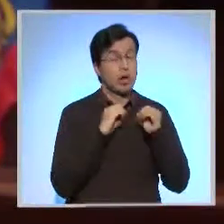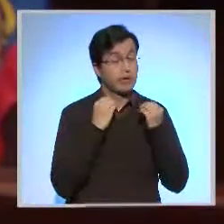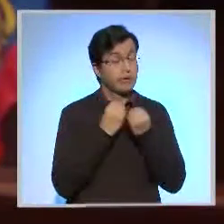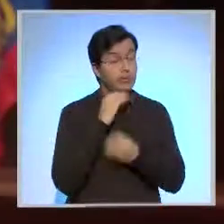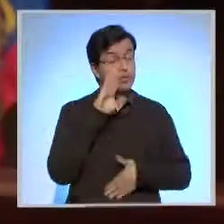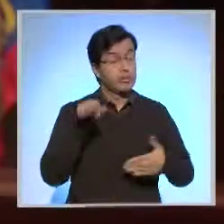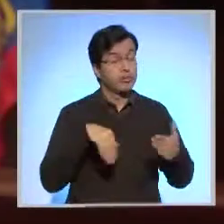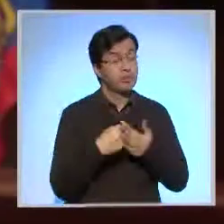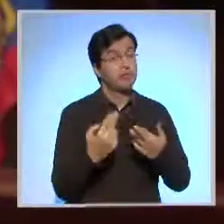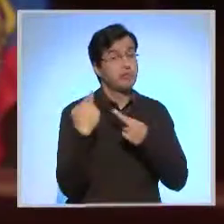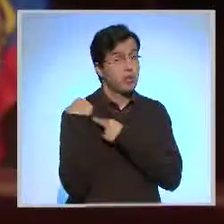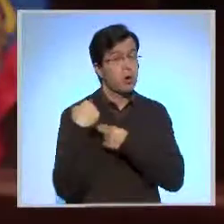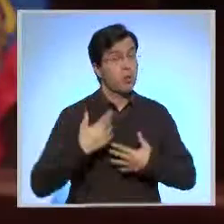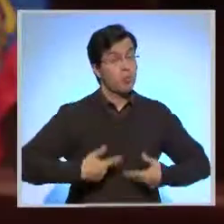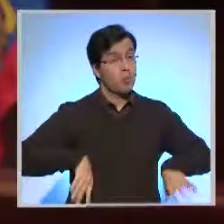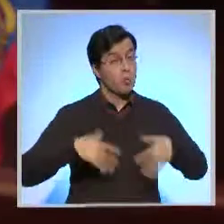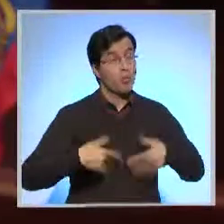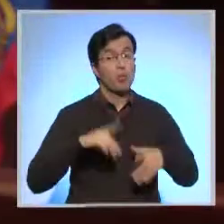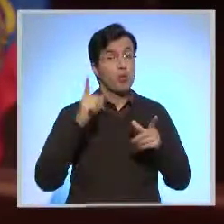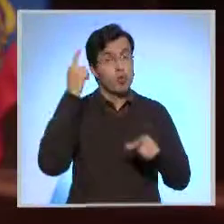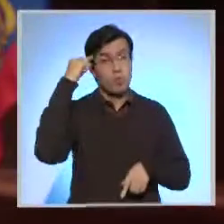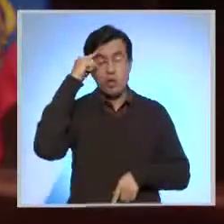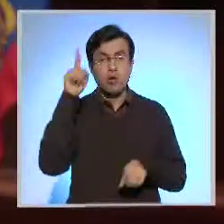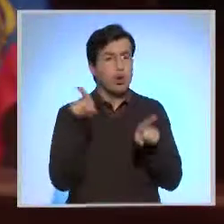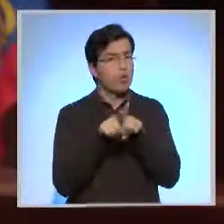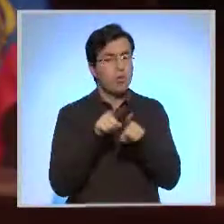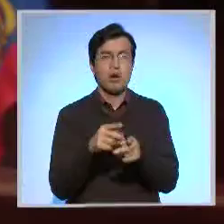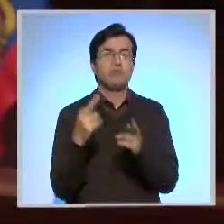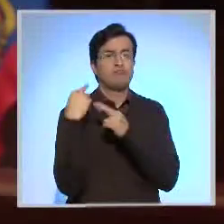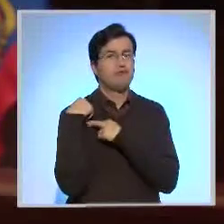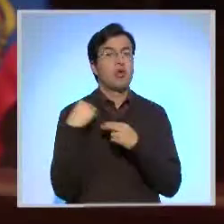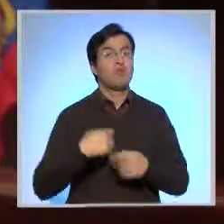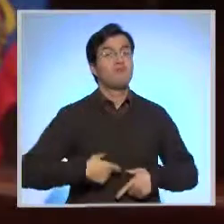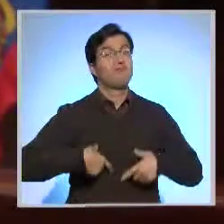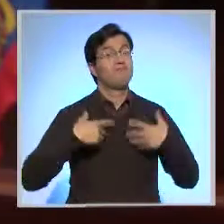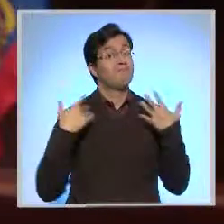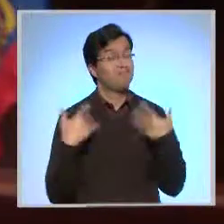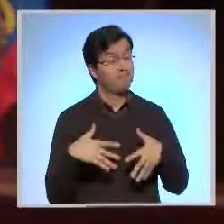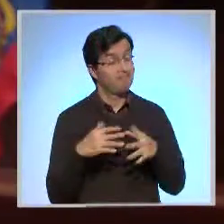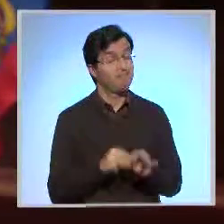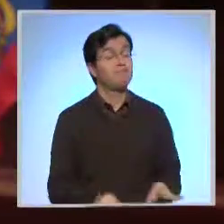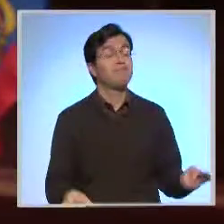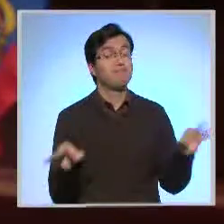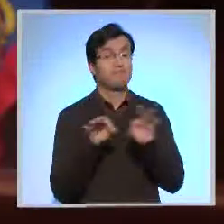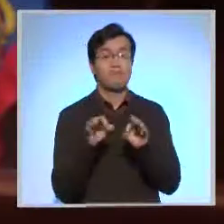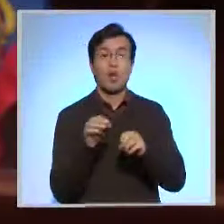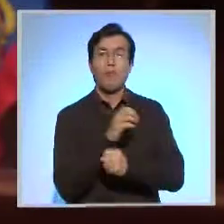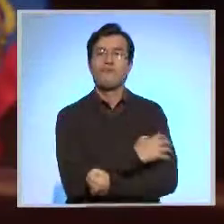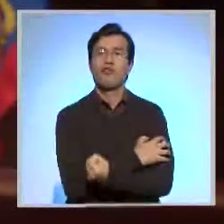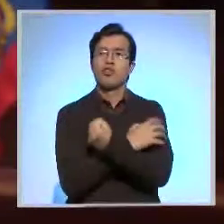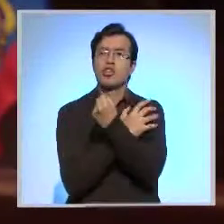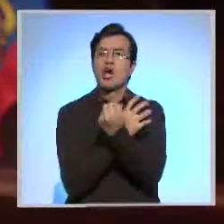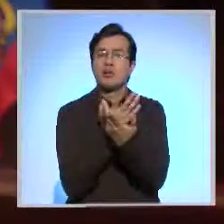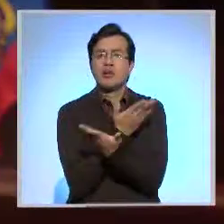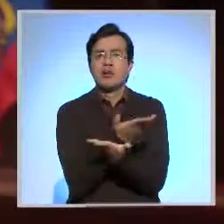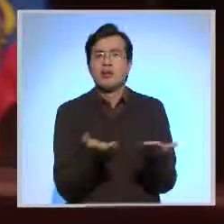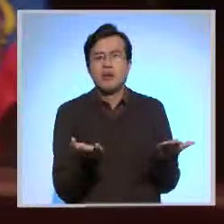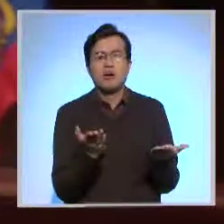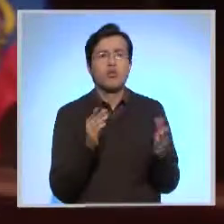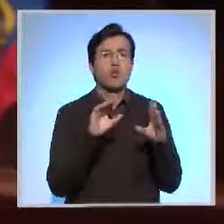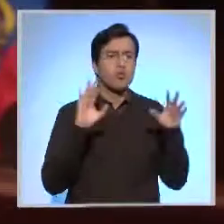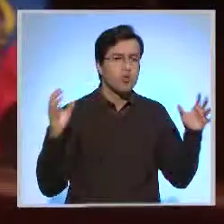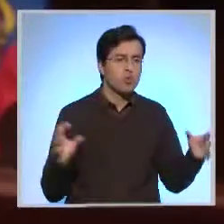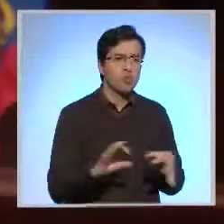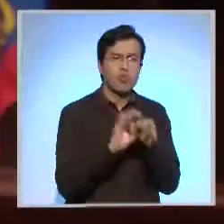y los gobiernos como tal también entonces una de las cosas que hay que hacer es fortalecer a la organización popular porque